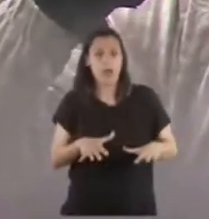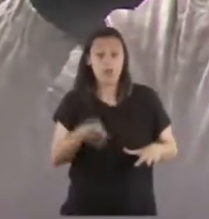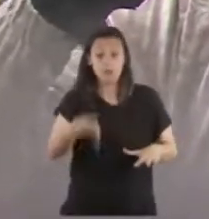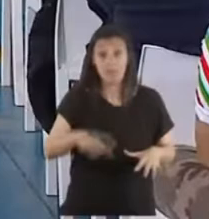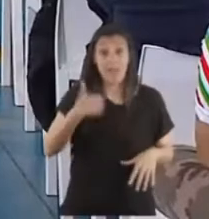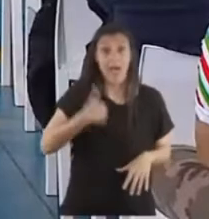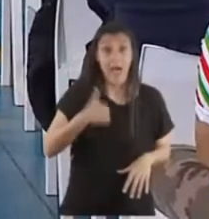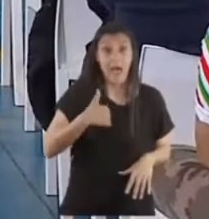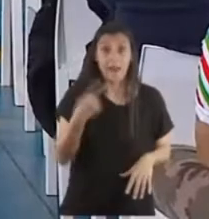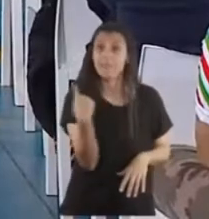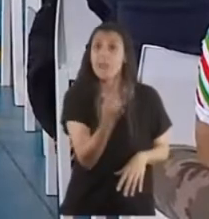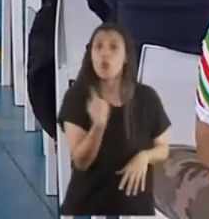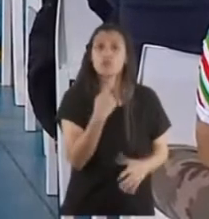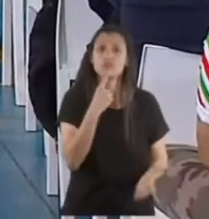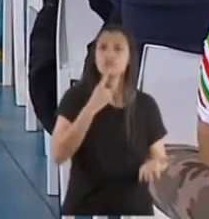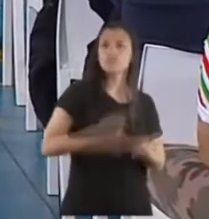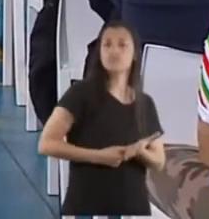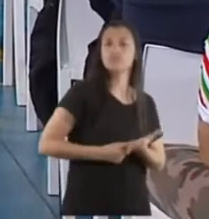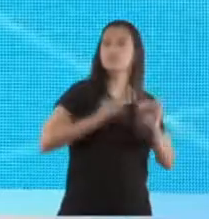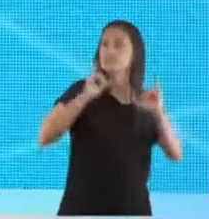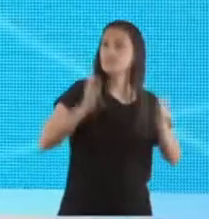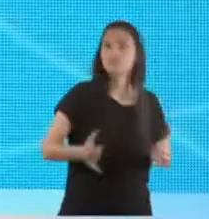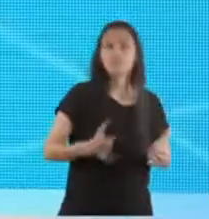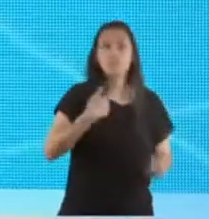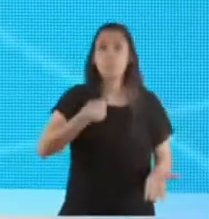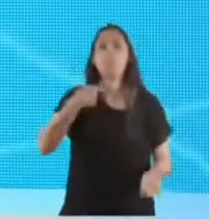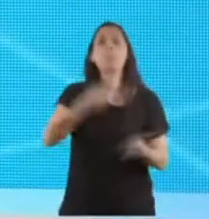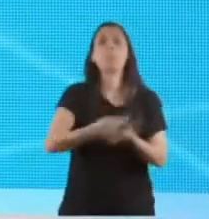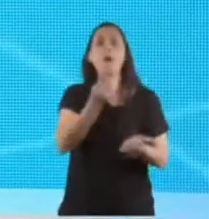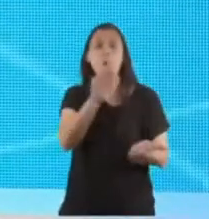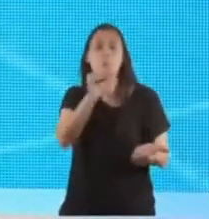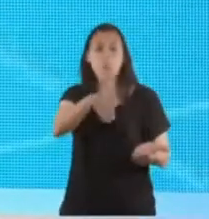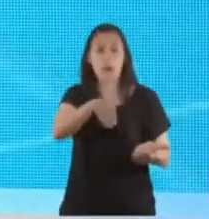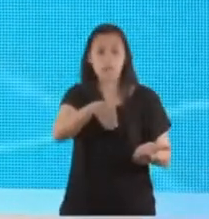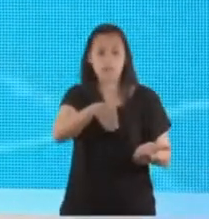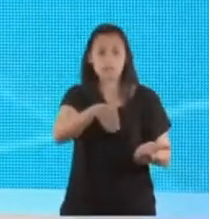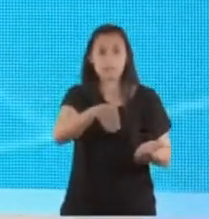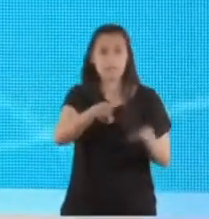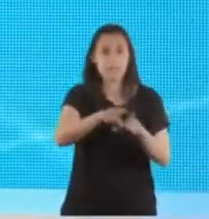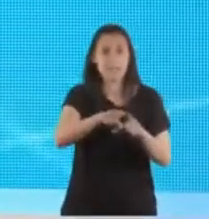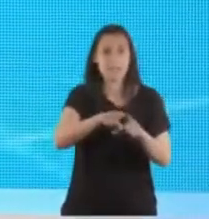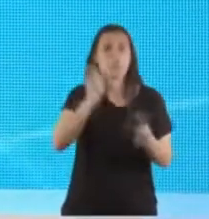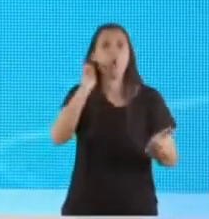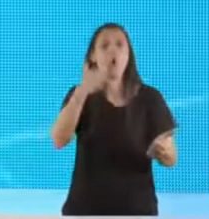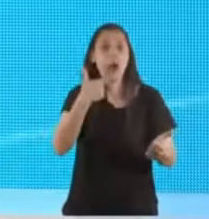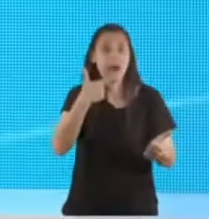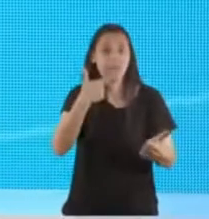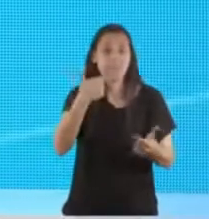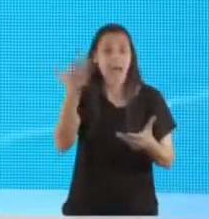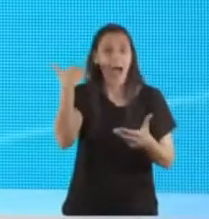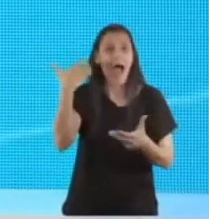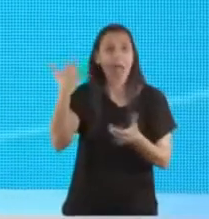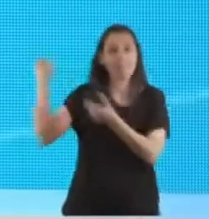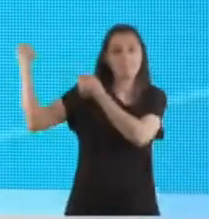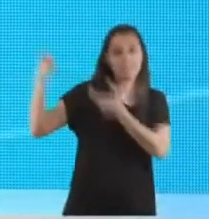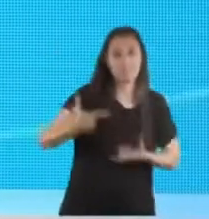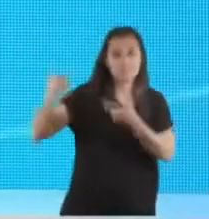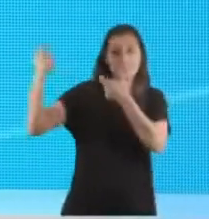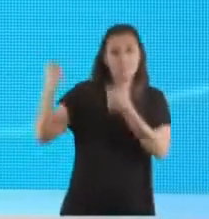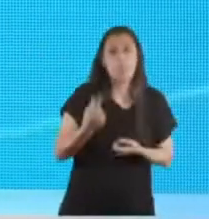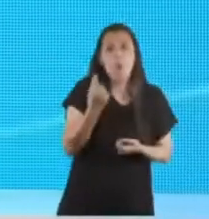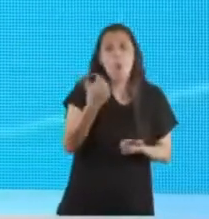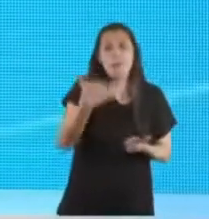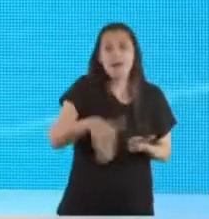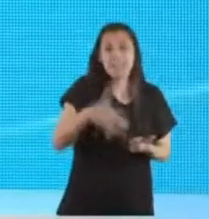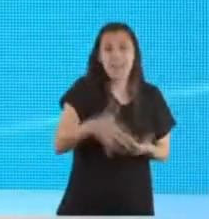Argentina tomamos la decisión de pagar un poquito más caro el gas que importábamos, pero sostener en los